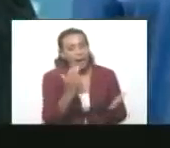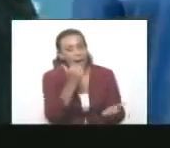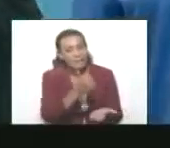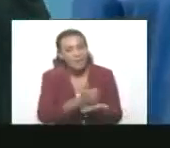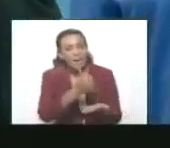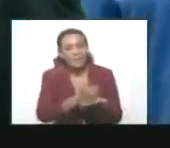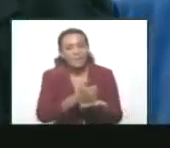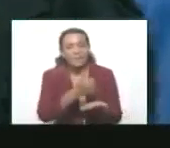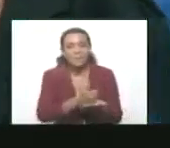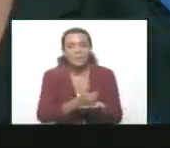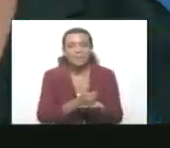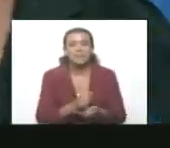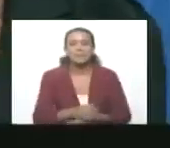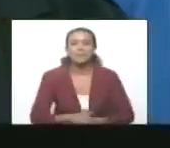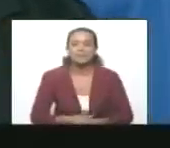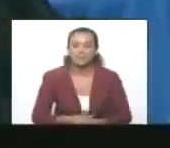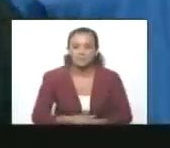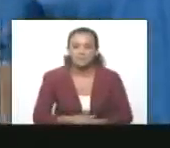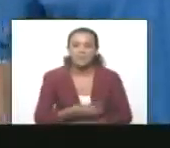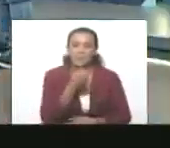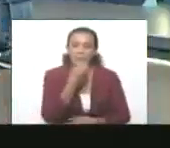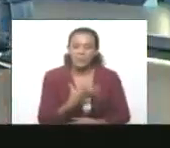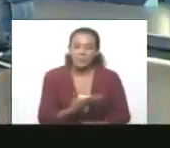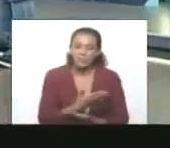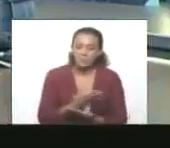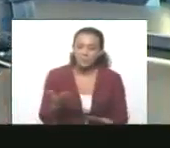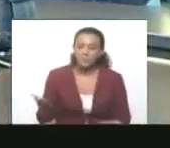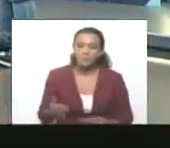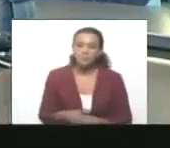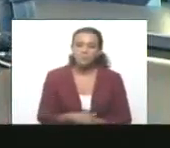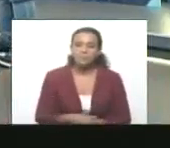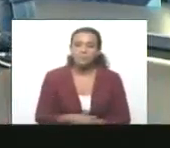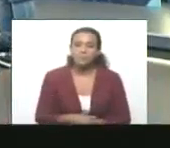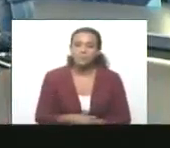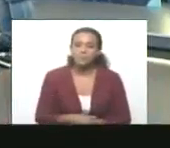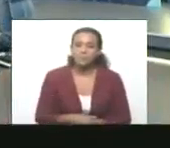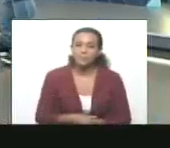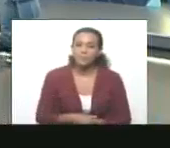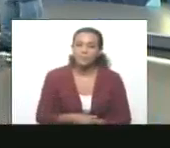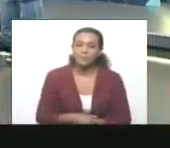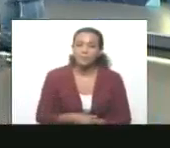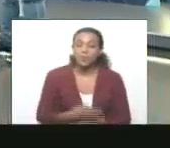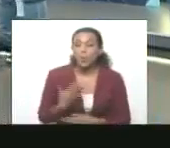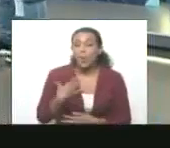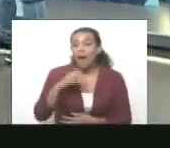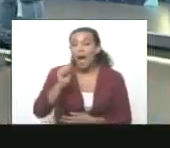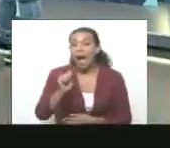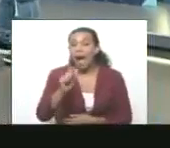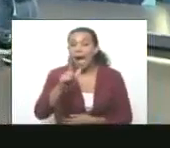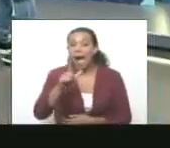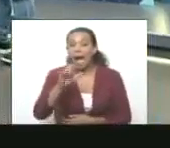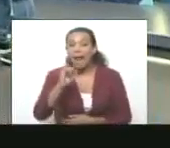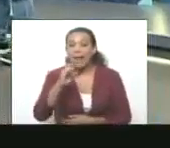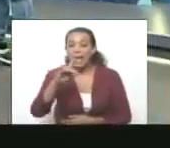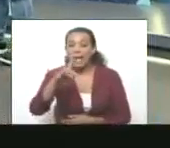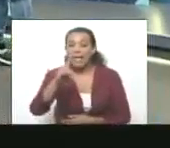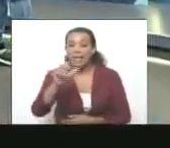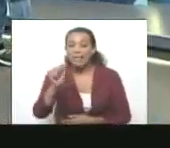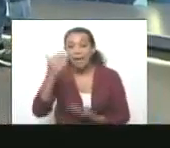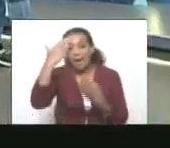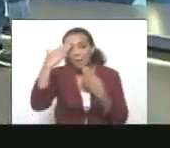Me lo bendiga. Bueno. Dios me lo bendiga, presidente. No vino Aleida, jefa de comunidad. Mis saludos a